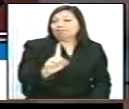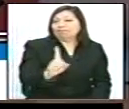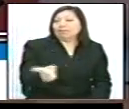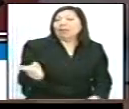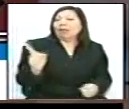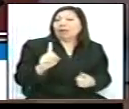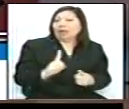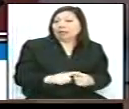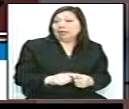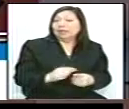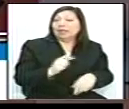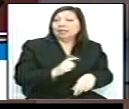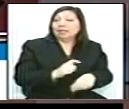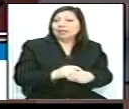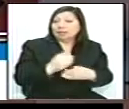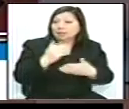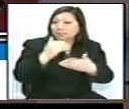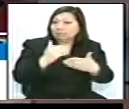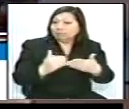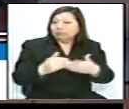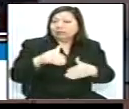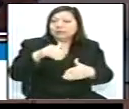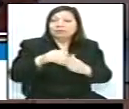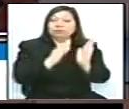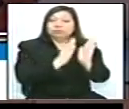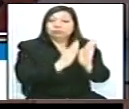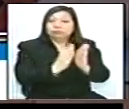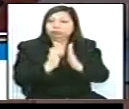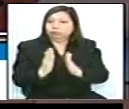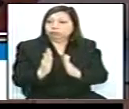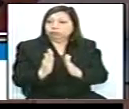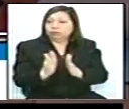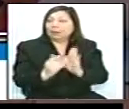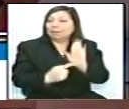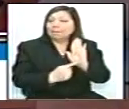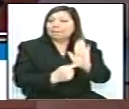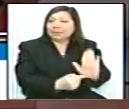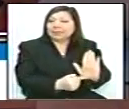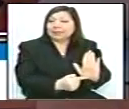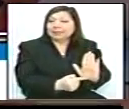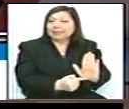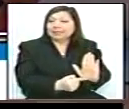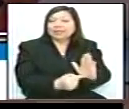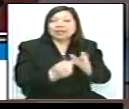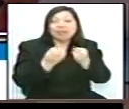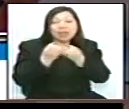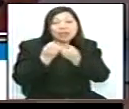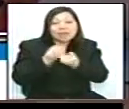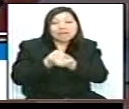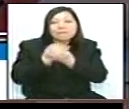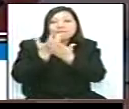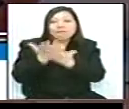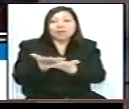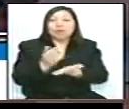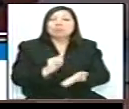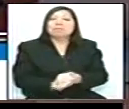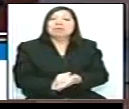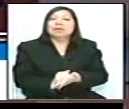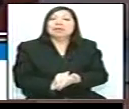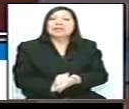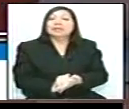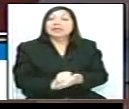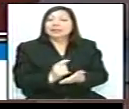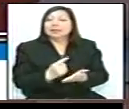hasta completar las plazas vacantes y en estricto orden de presentación en el informe de la Comisión